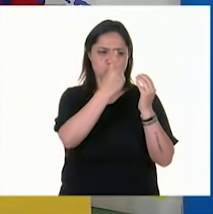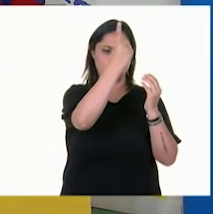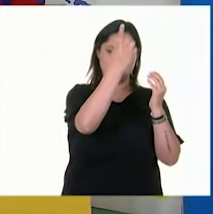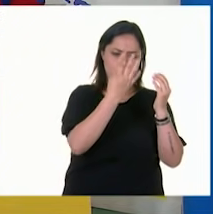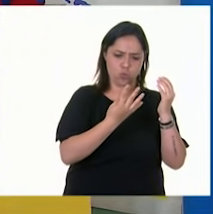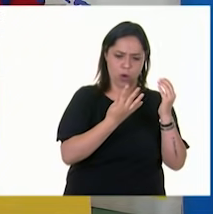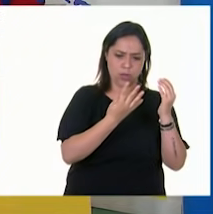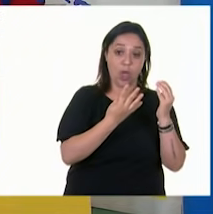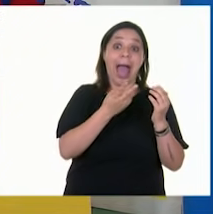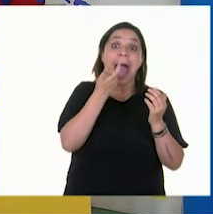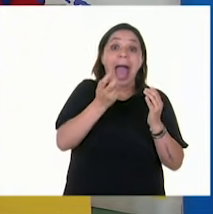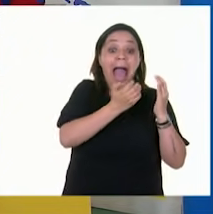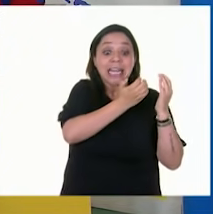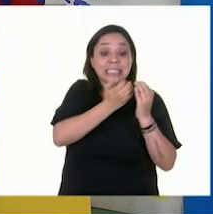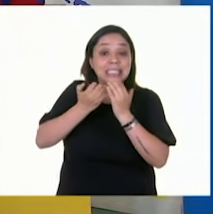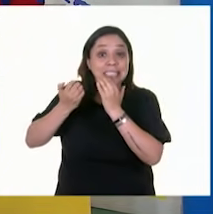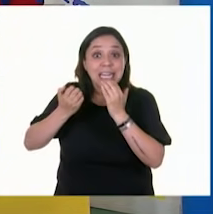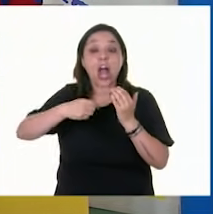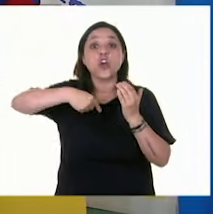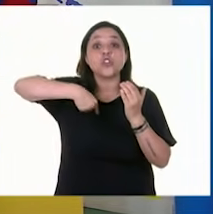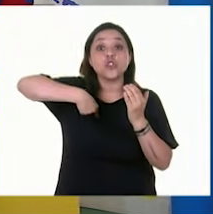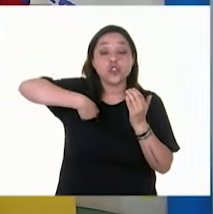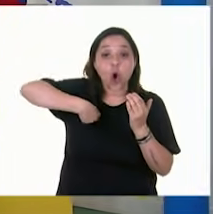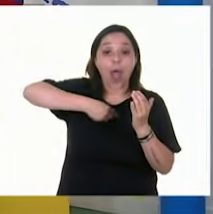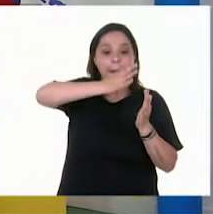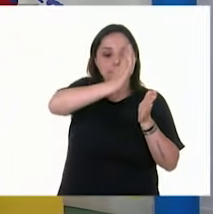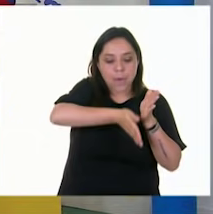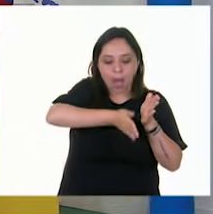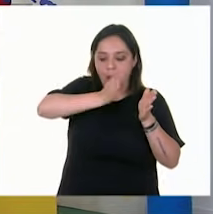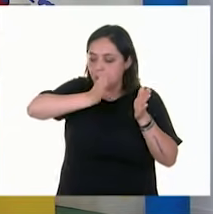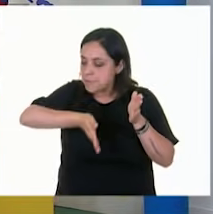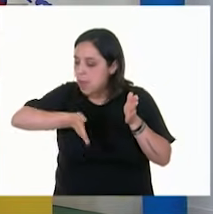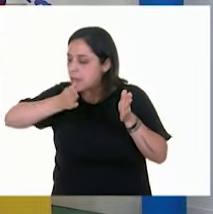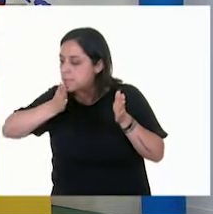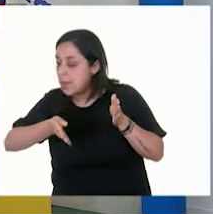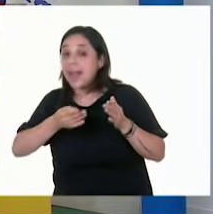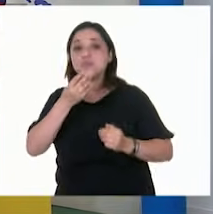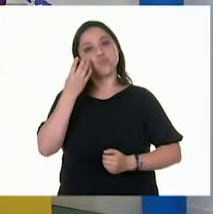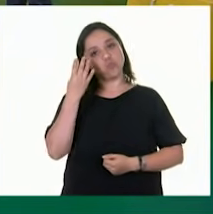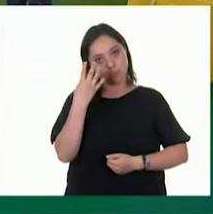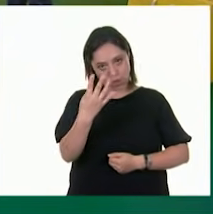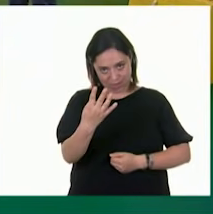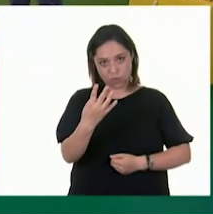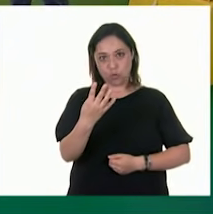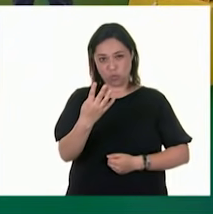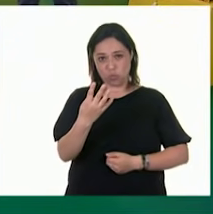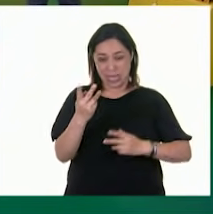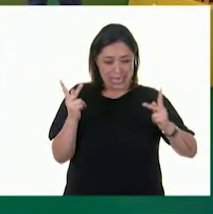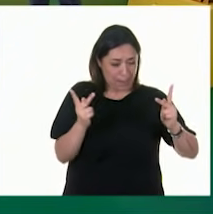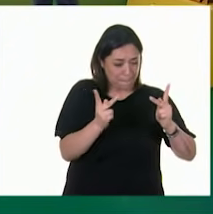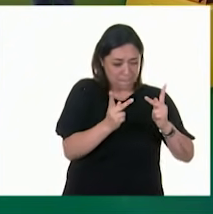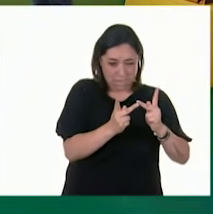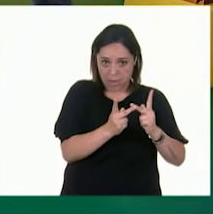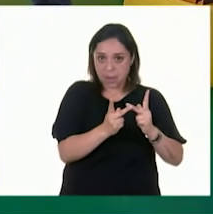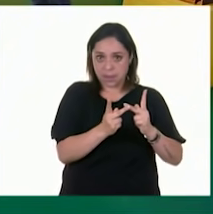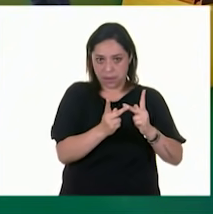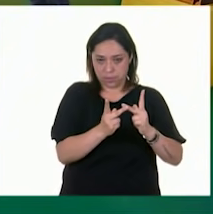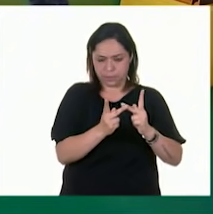está diciendo que esa sandía la voy a repartir o la voy a partir en cuatro partes iguales. Exactamente. ¿Ok? ¿Y el